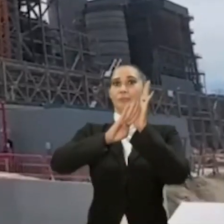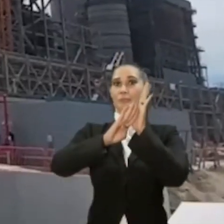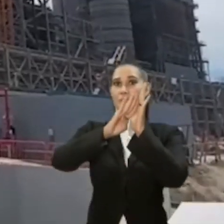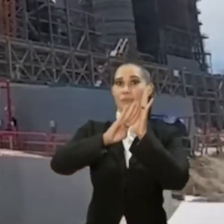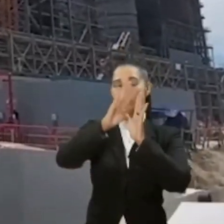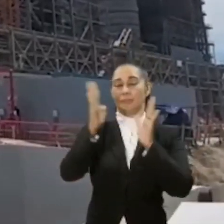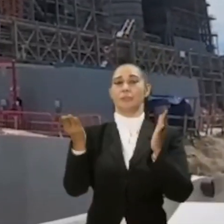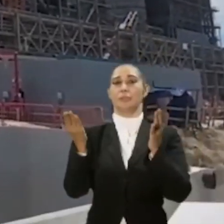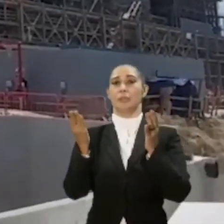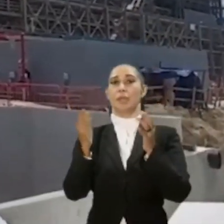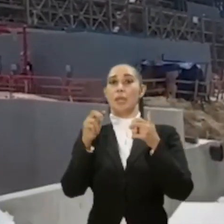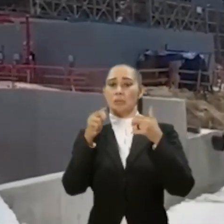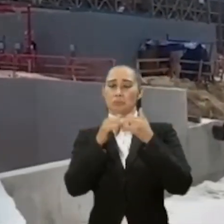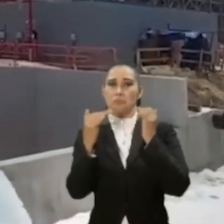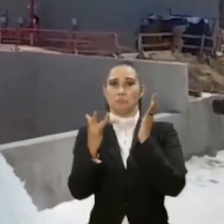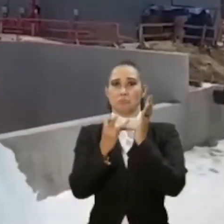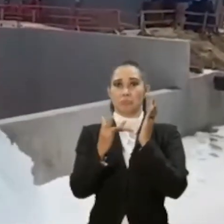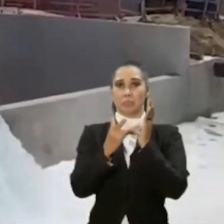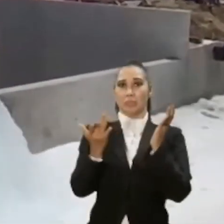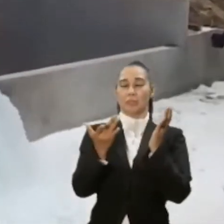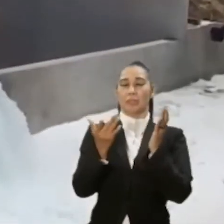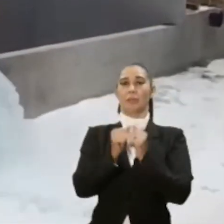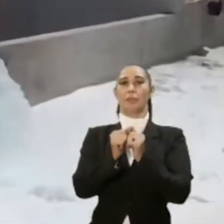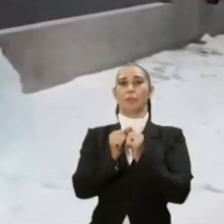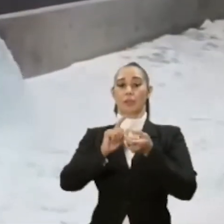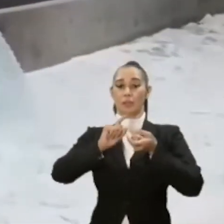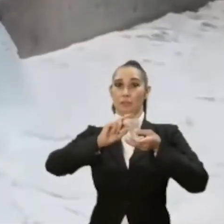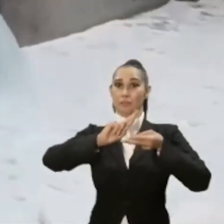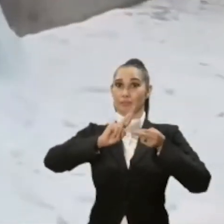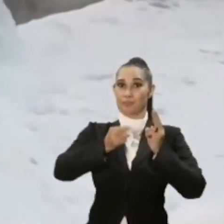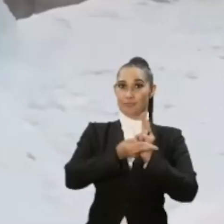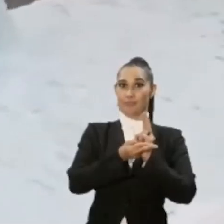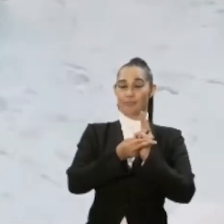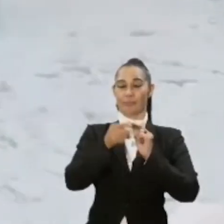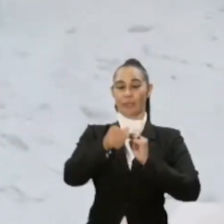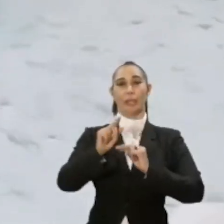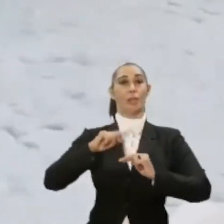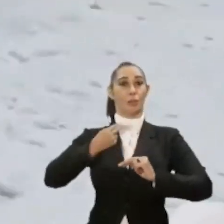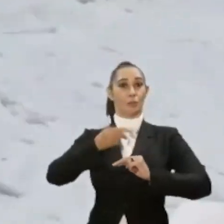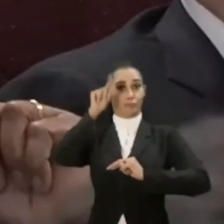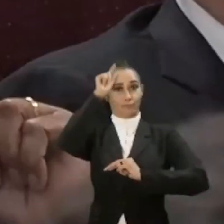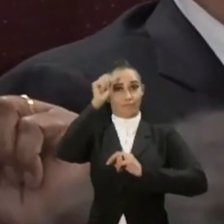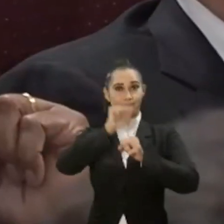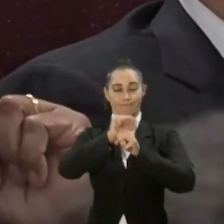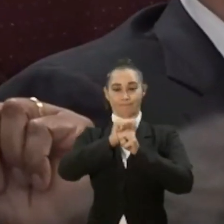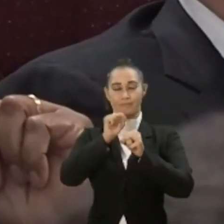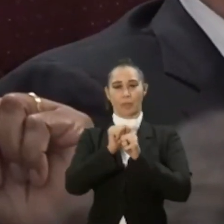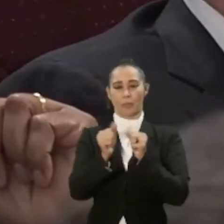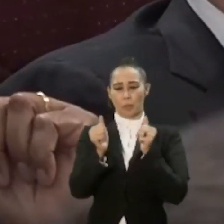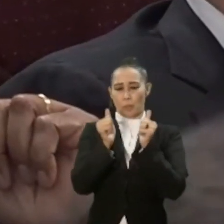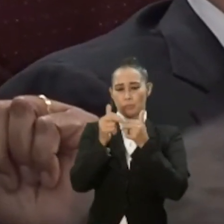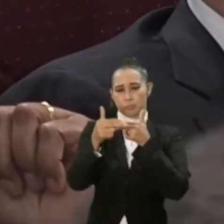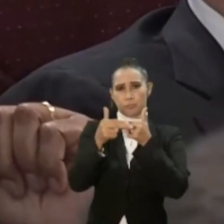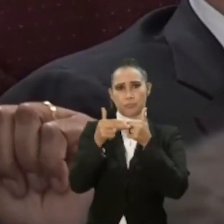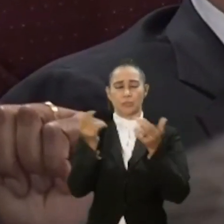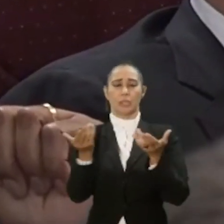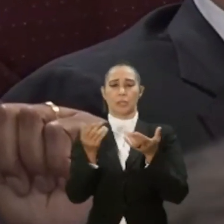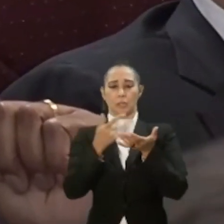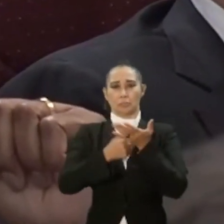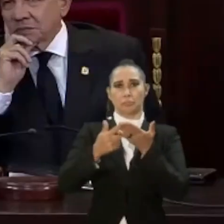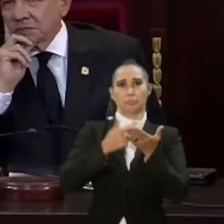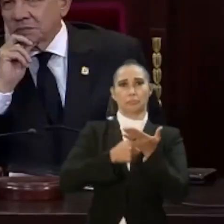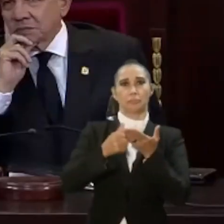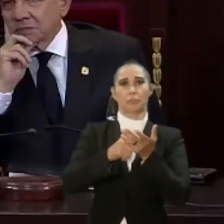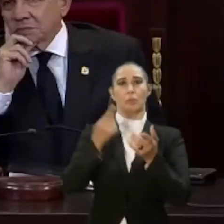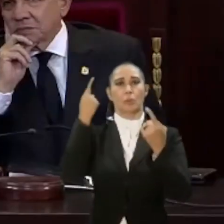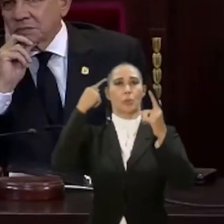capacidad de generación térmica y en renovables. Nuestro gobierno trabajó muy de cerca con las generadoras con el